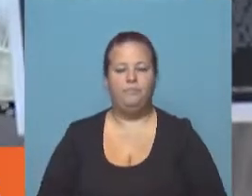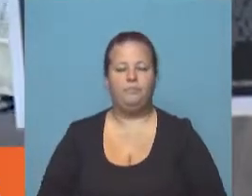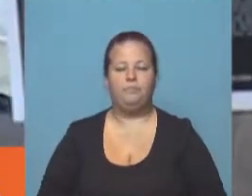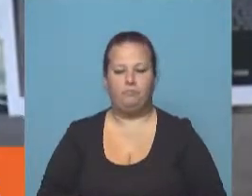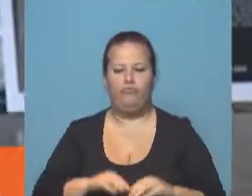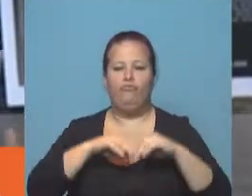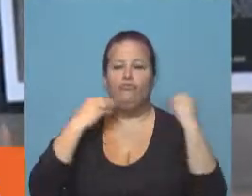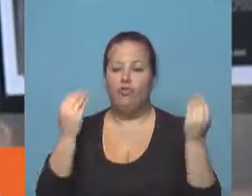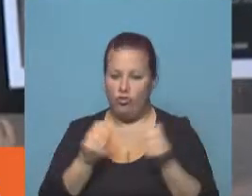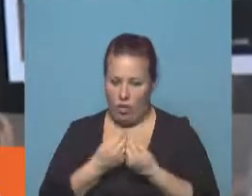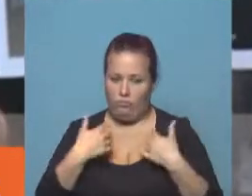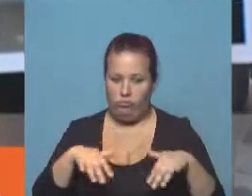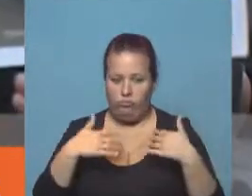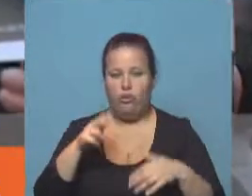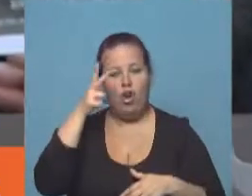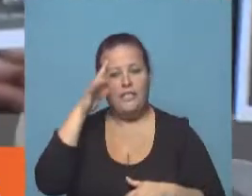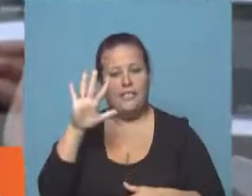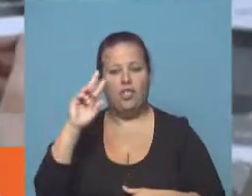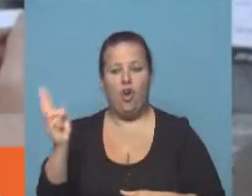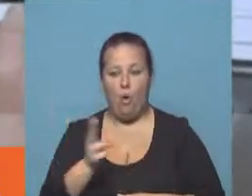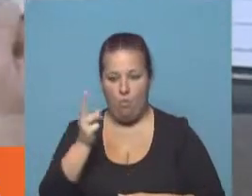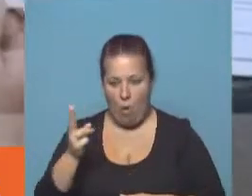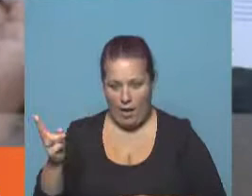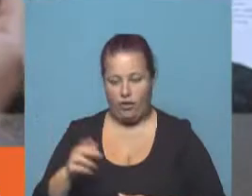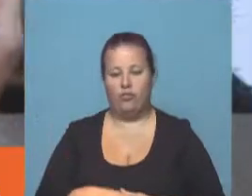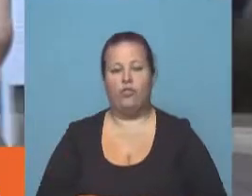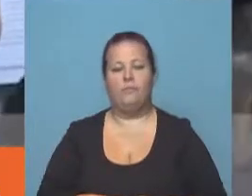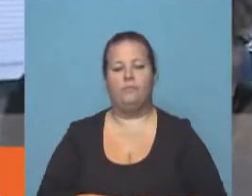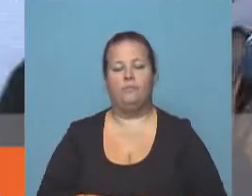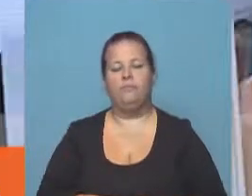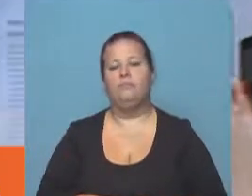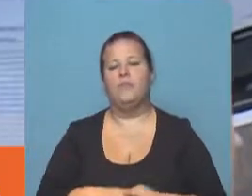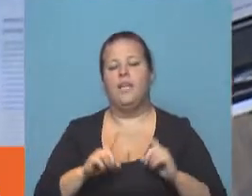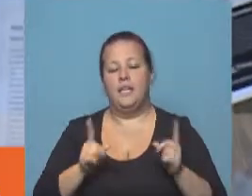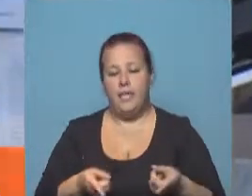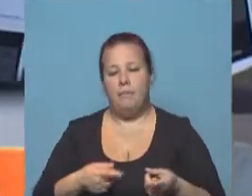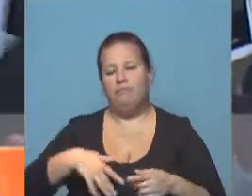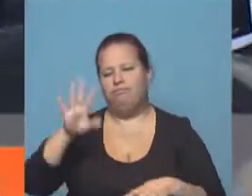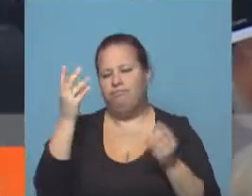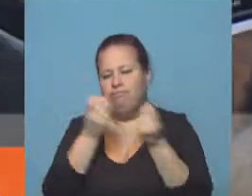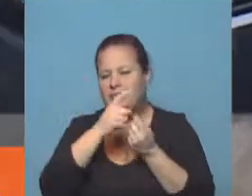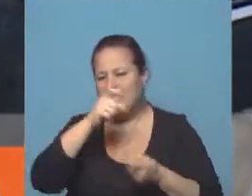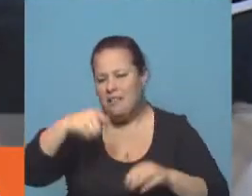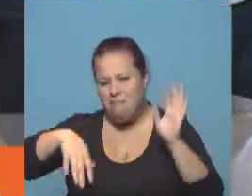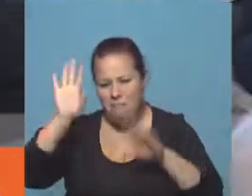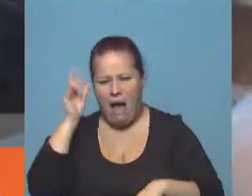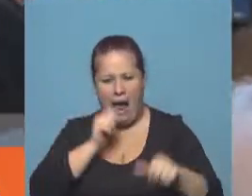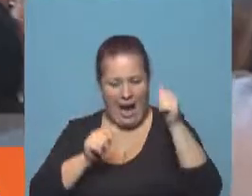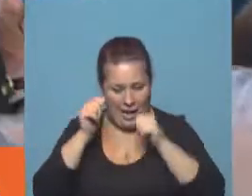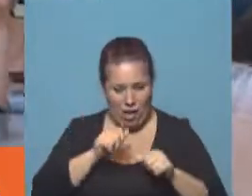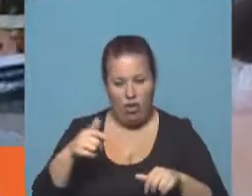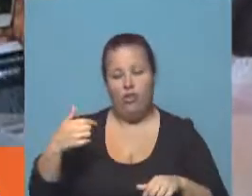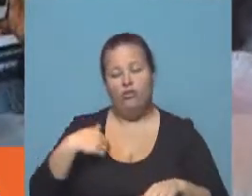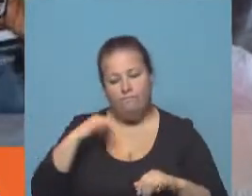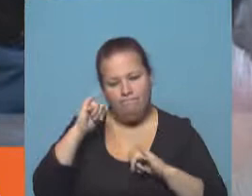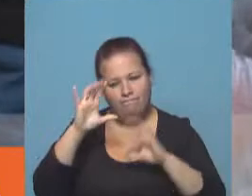Argentina, con un saldo luctuoso de 85 víctimas fatales y centenas de heridos. Yo